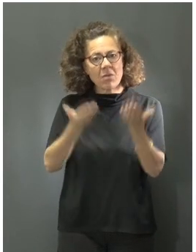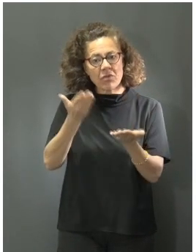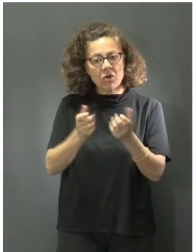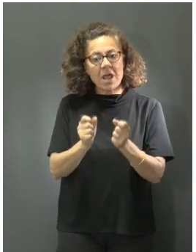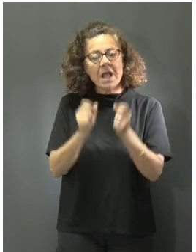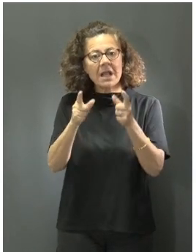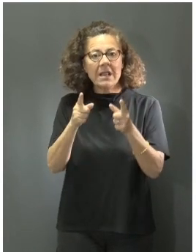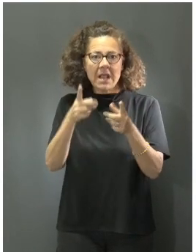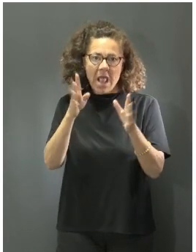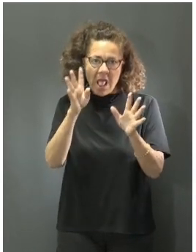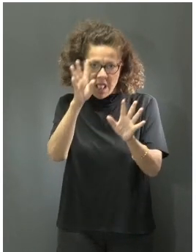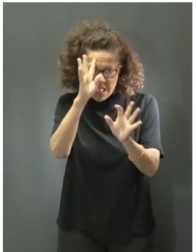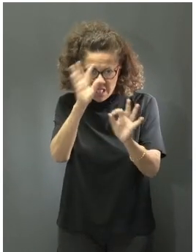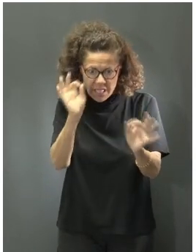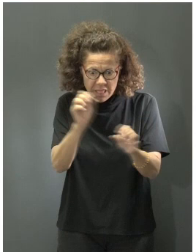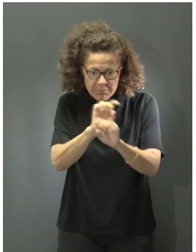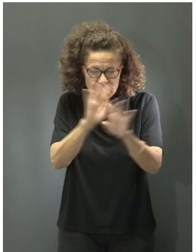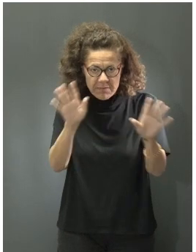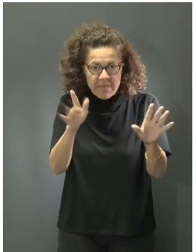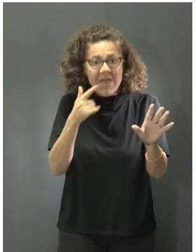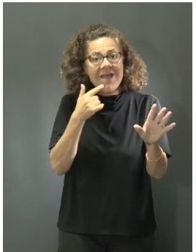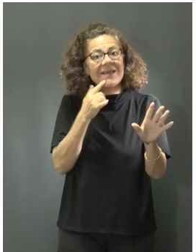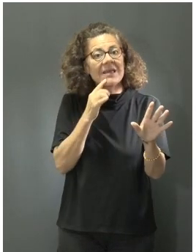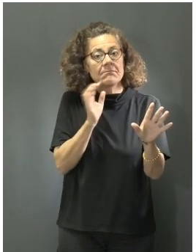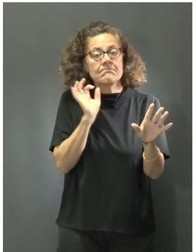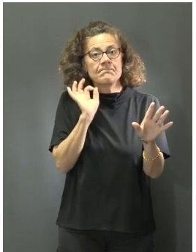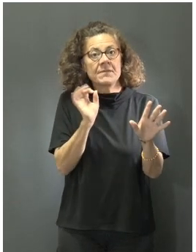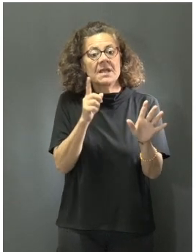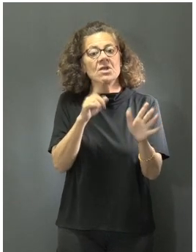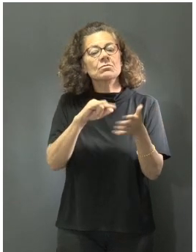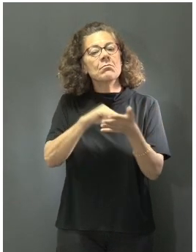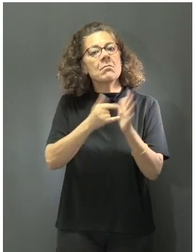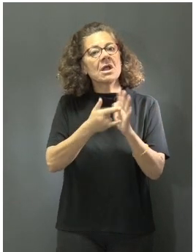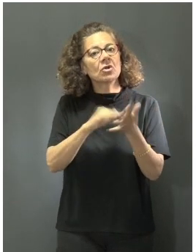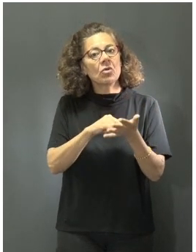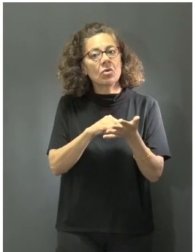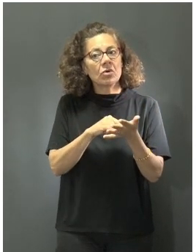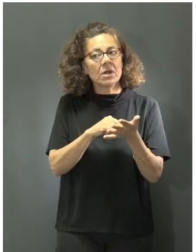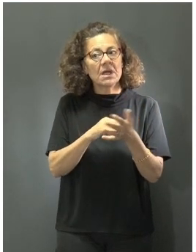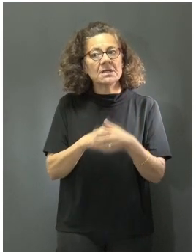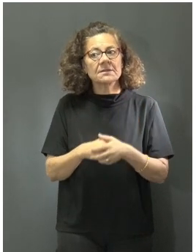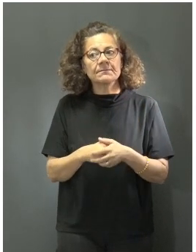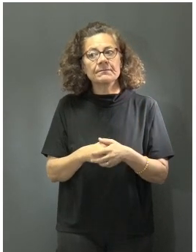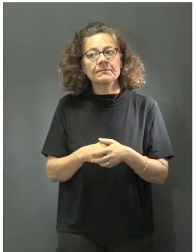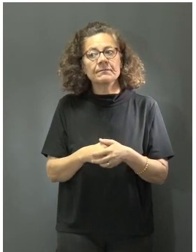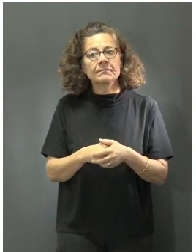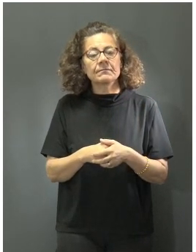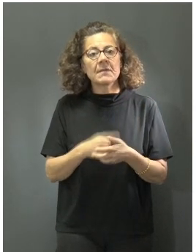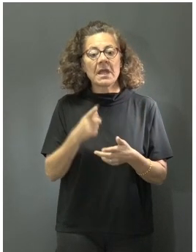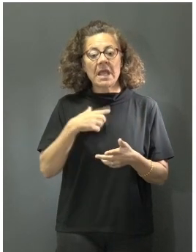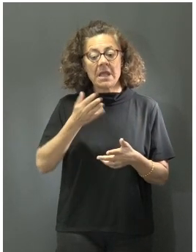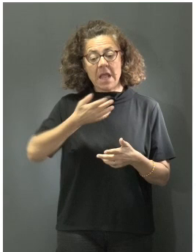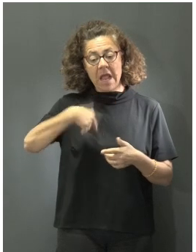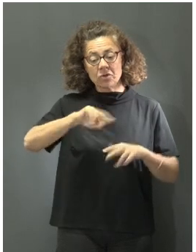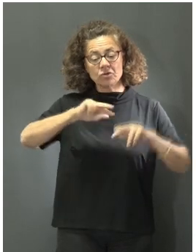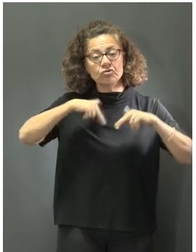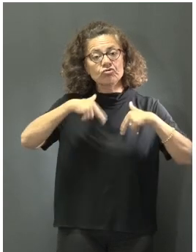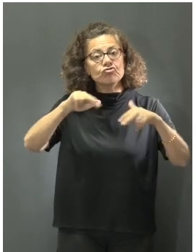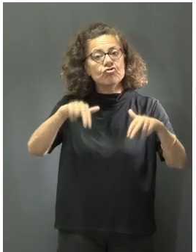aporten evidencia y que realmente sean metodologías que nos permitan